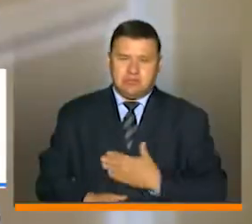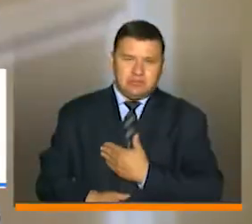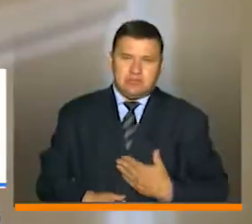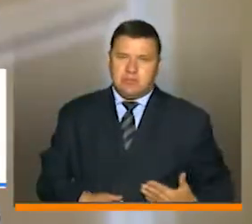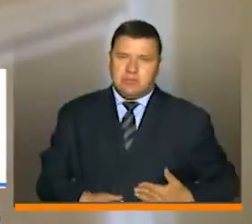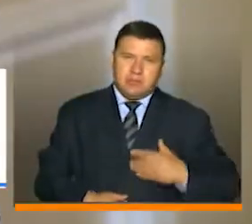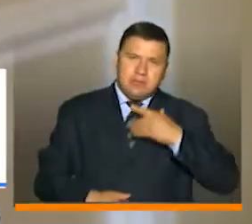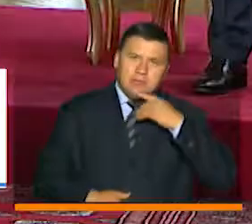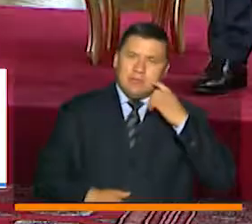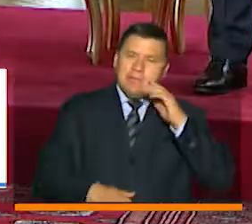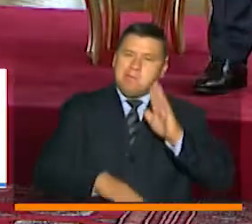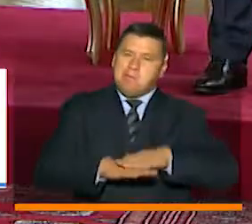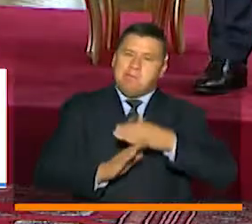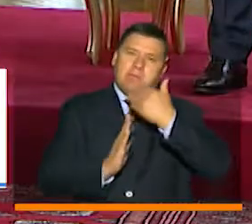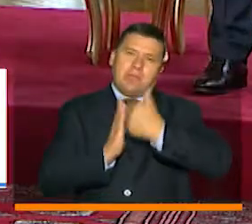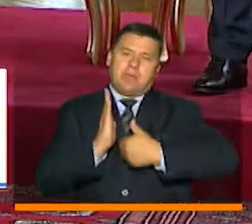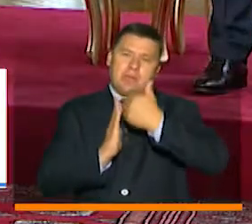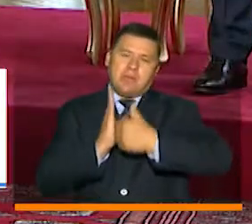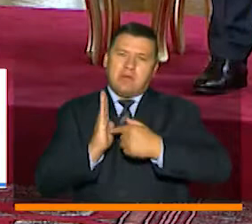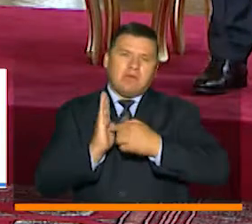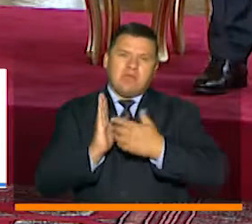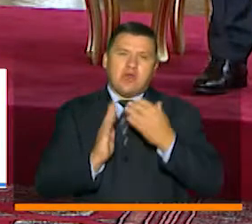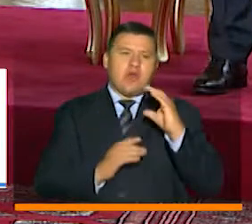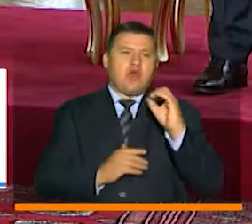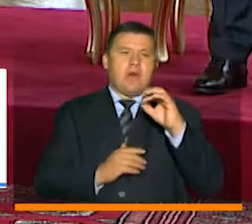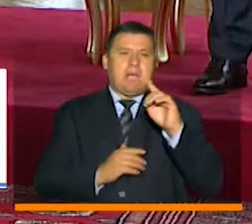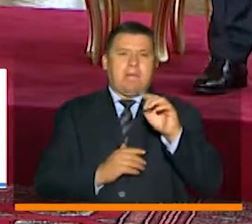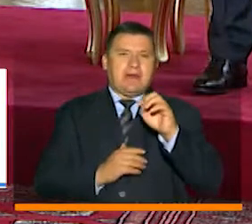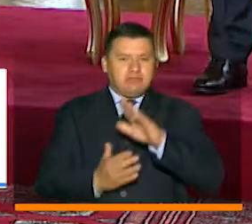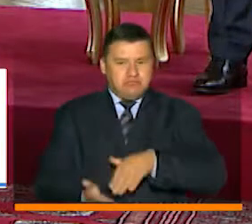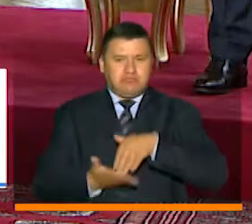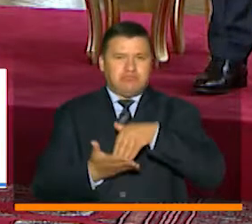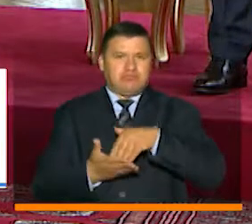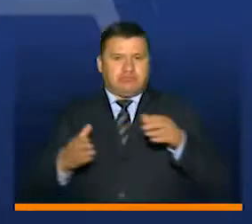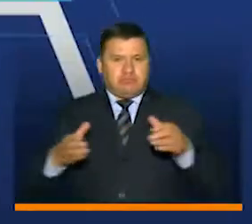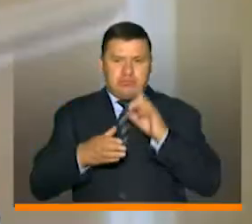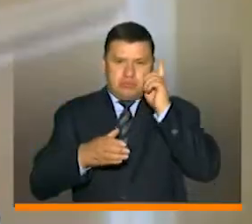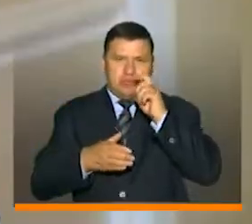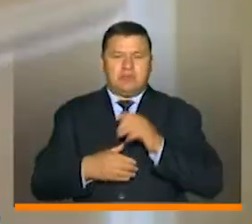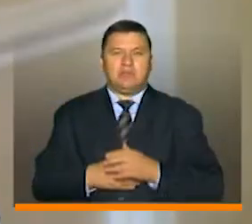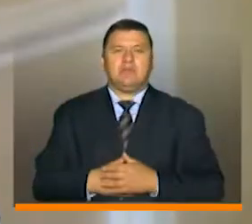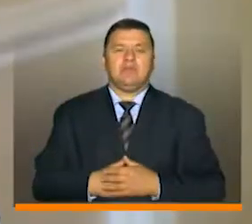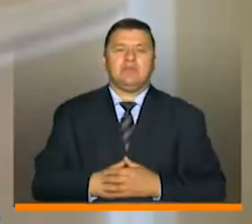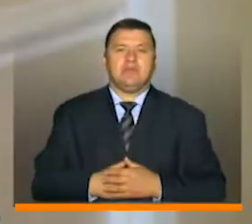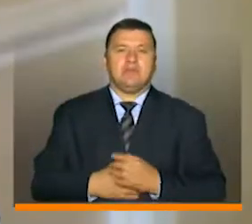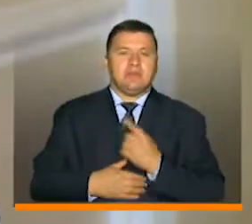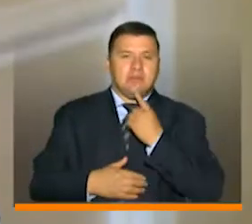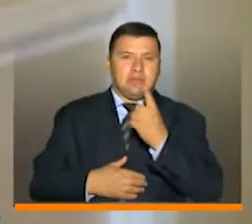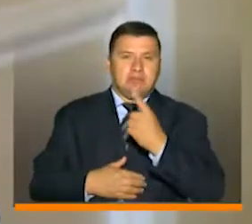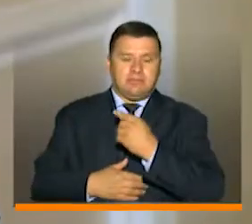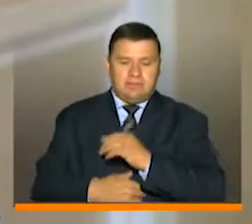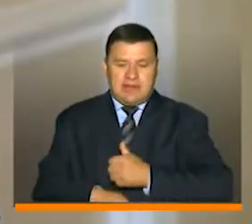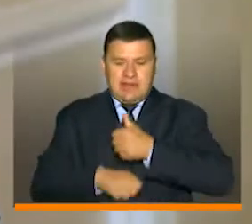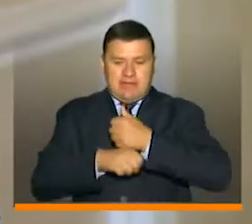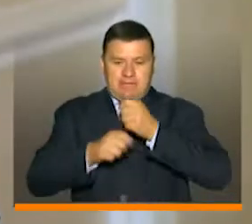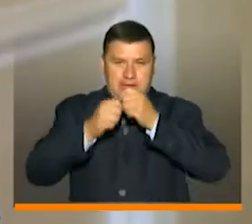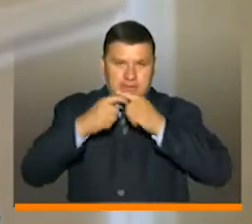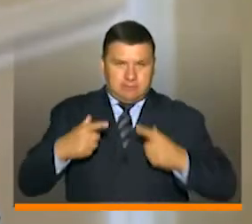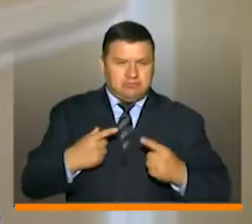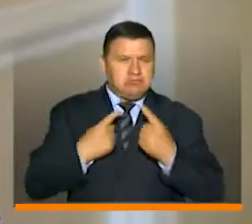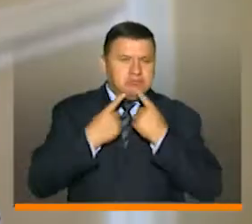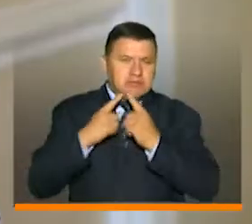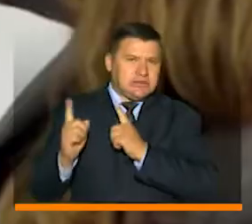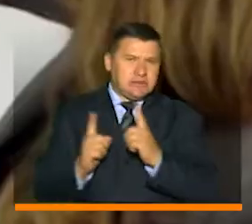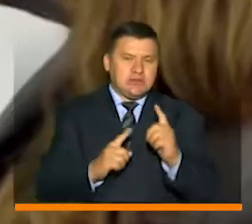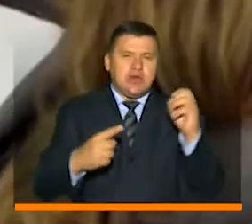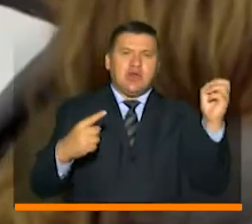Presidente Duque anuncia documento COMPES para fortalecer el gobierno corporativo. Así lo afirmó el jefe de Estado durante su intervención